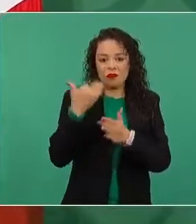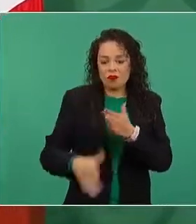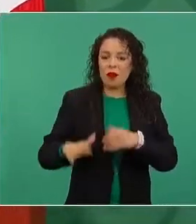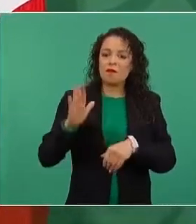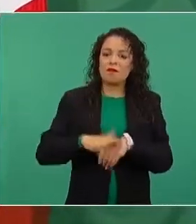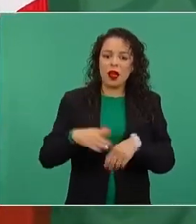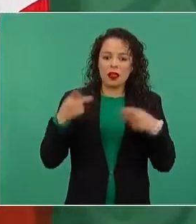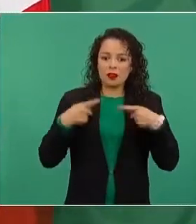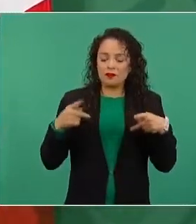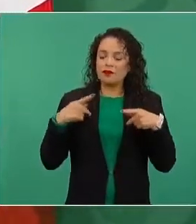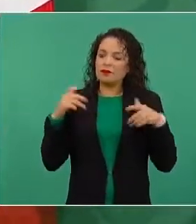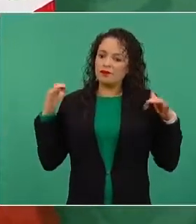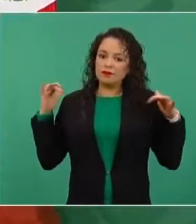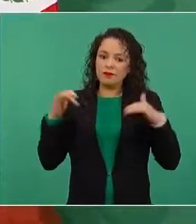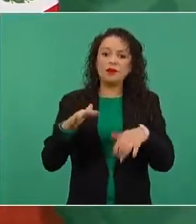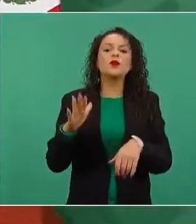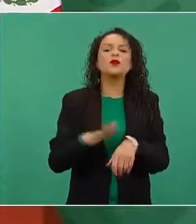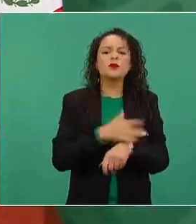Porque no había información.